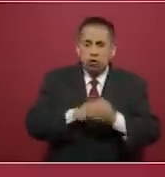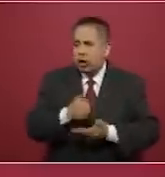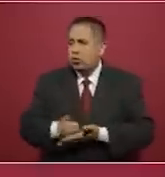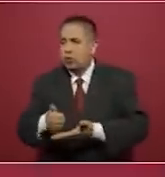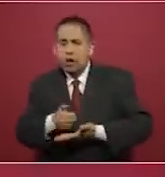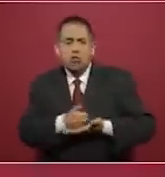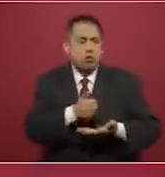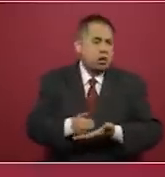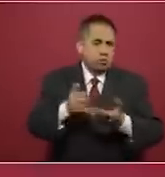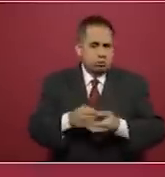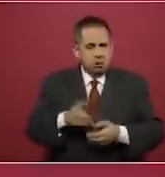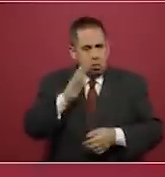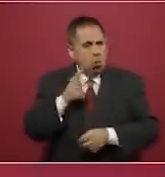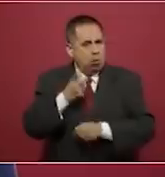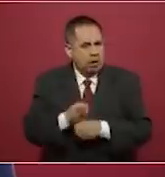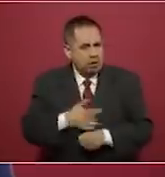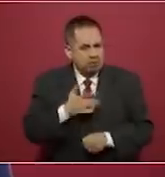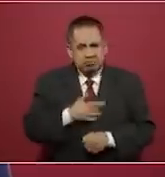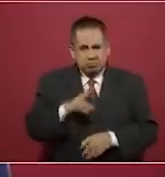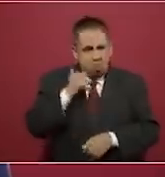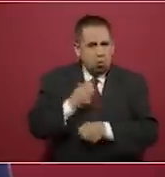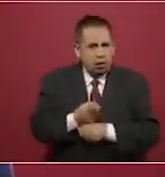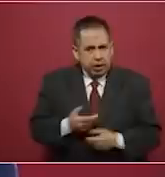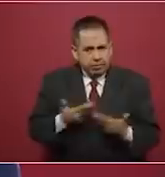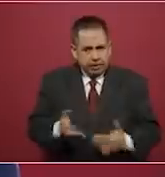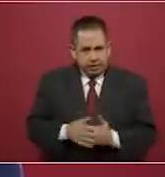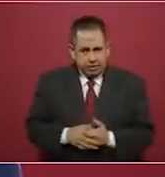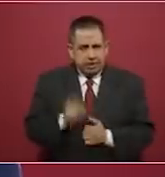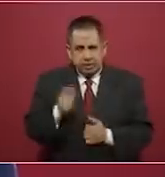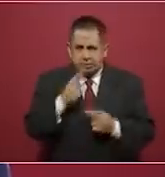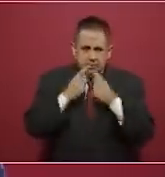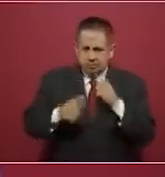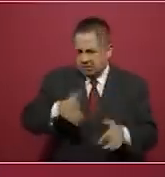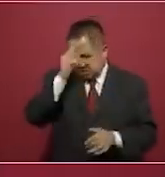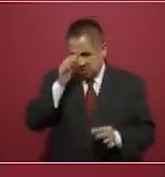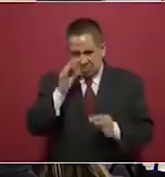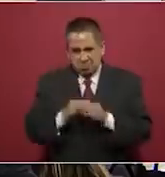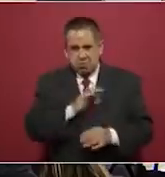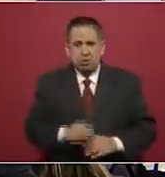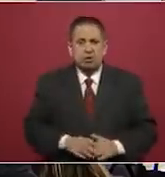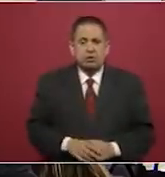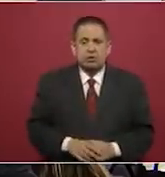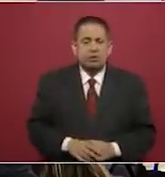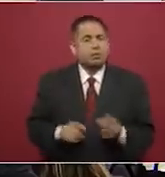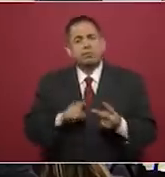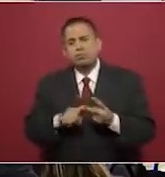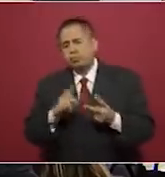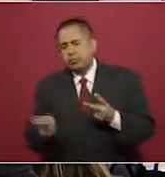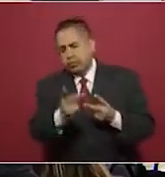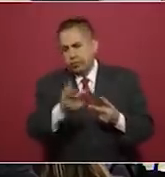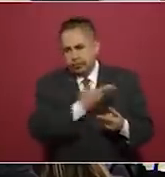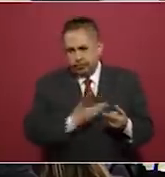y hay voluntad para eso es cosa de ponernos de acuerdo mi segunda pregunta